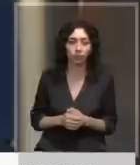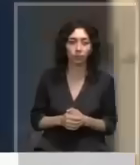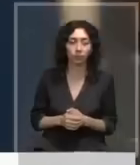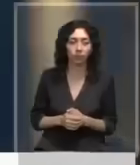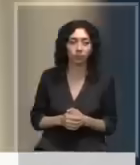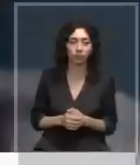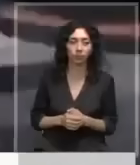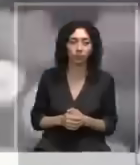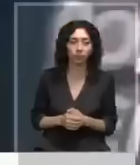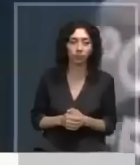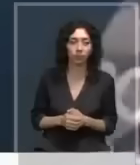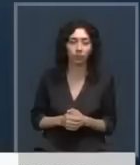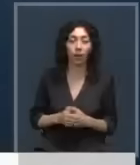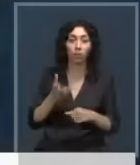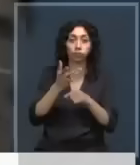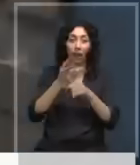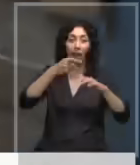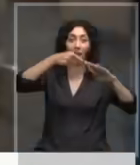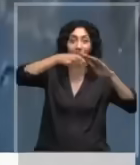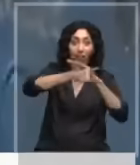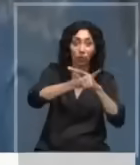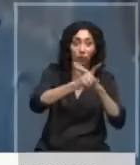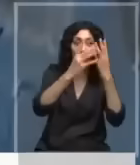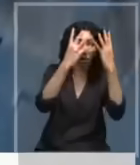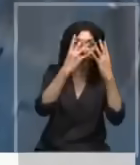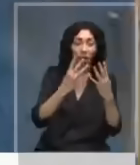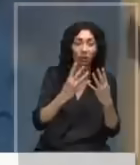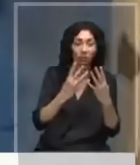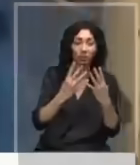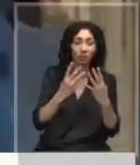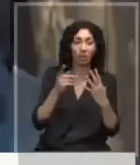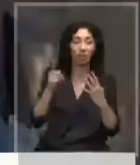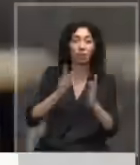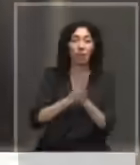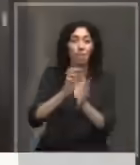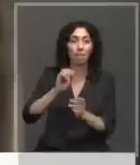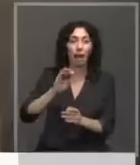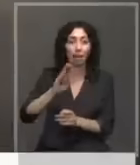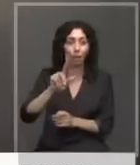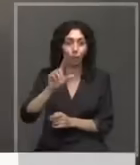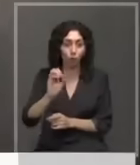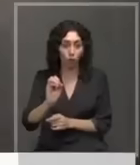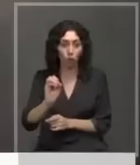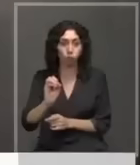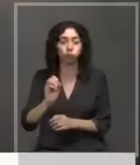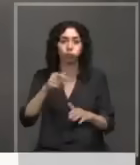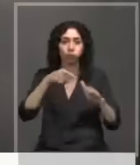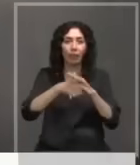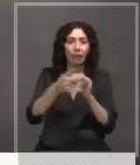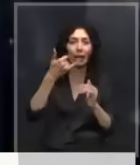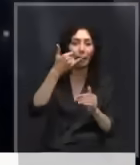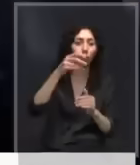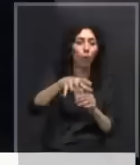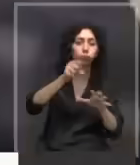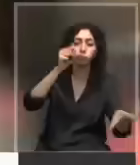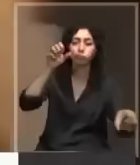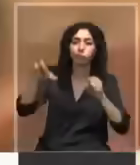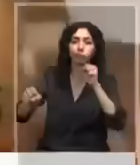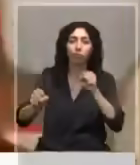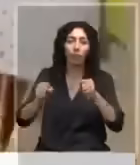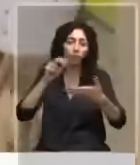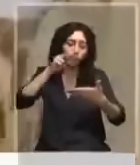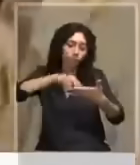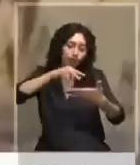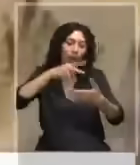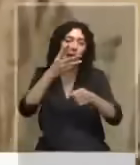Tras allanamientos realizados en las cárceles de San Pablo, se incautaron teléfonos a miembros del comando, se revisaron y se encontraron conversaciones